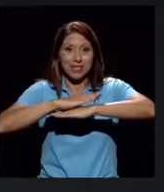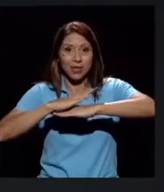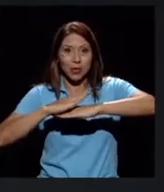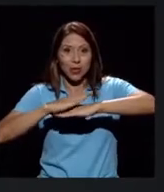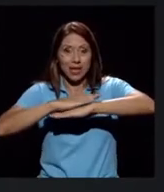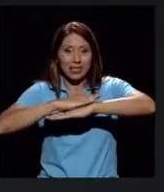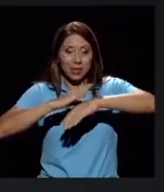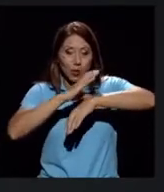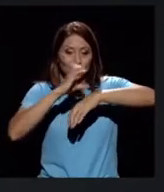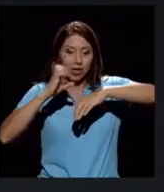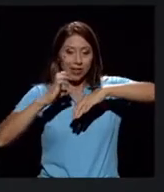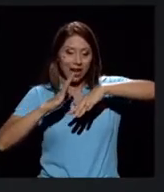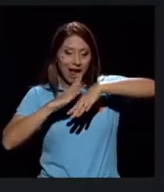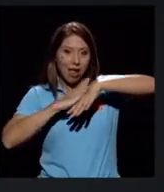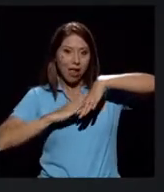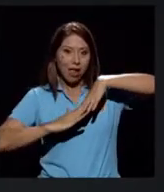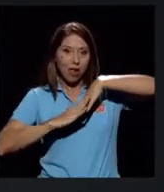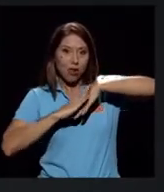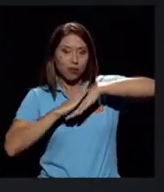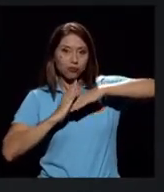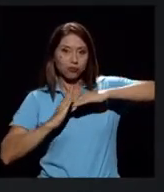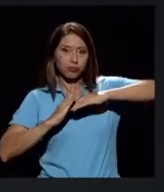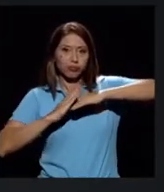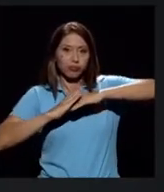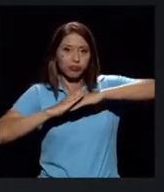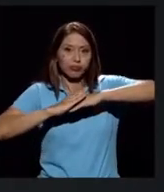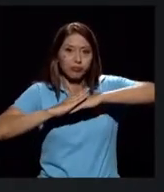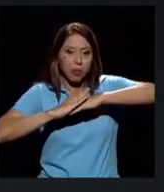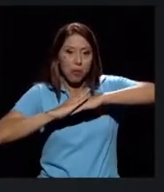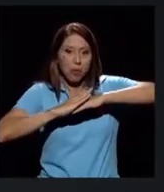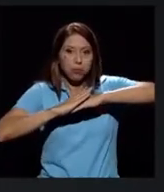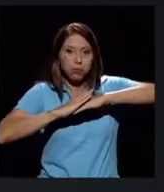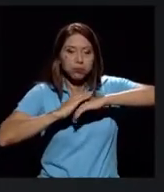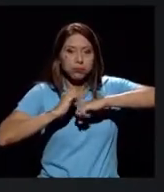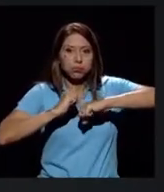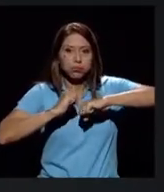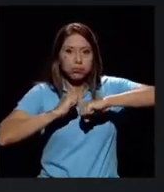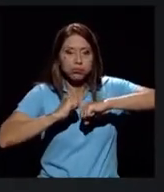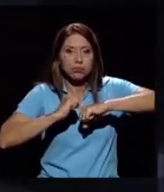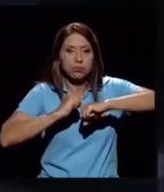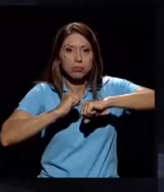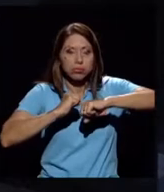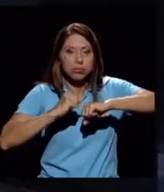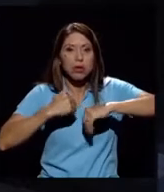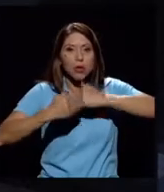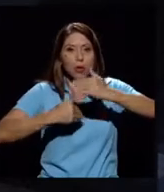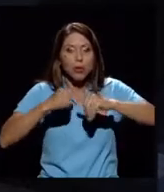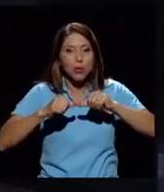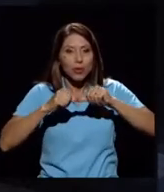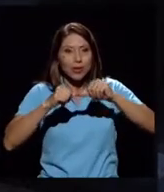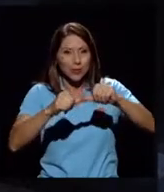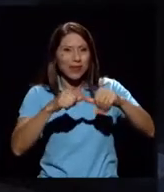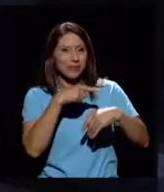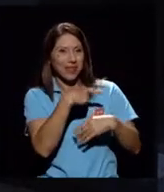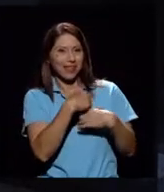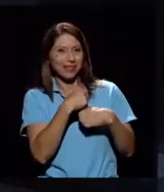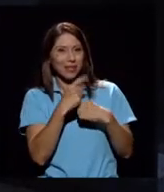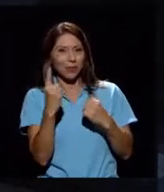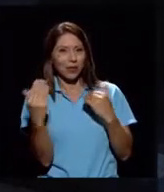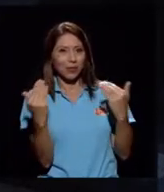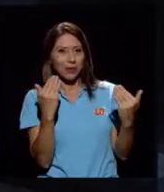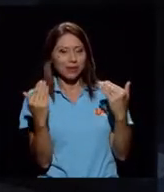están surgiendo a través de movimientos más tierra en periodos